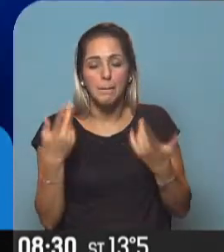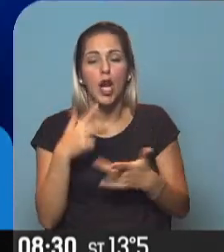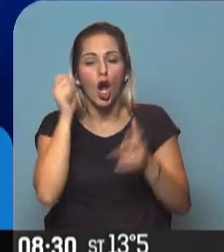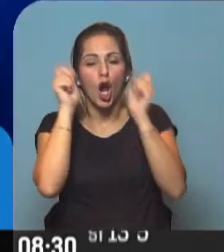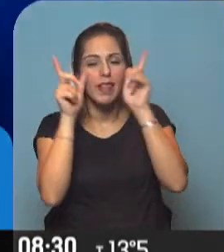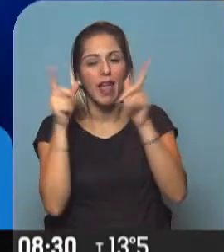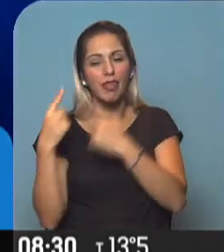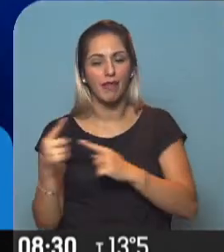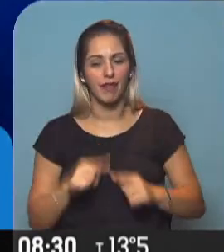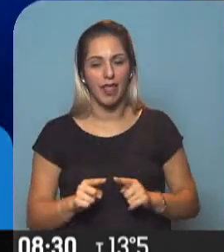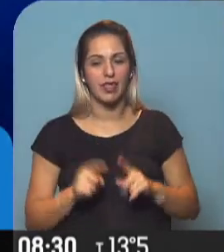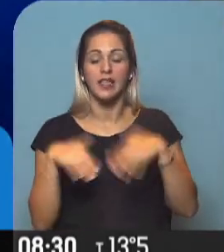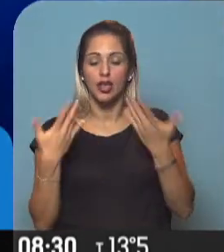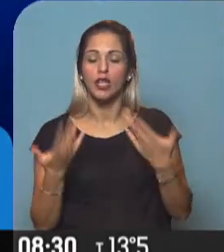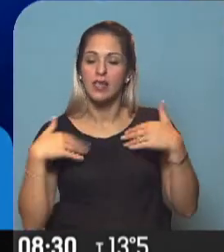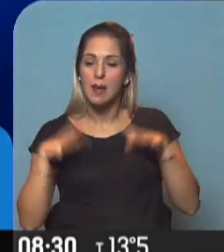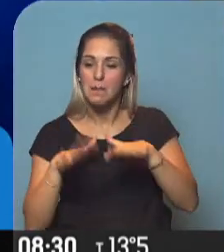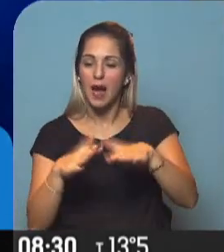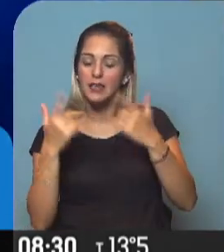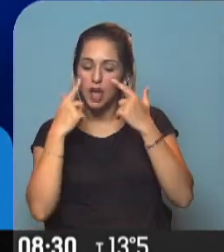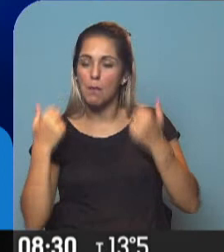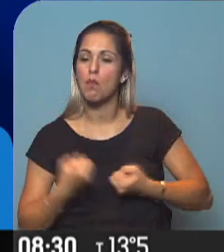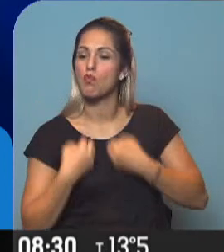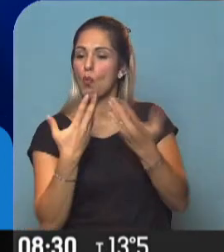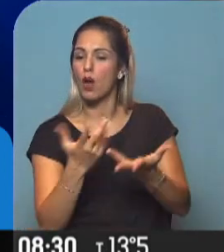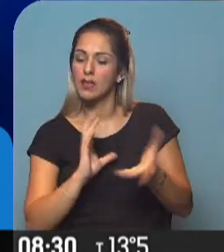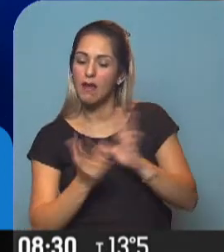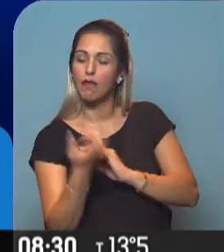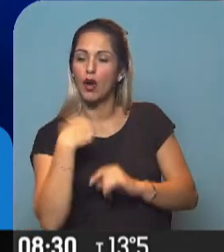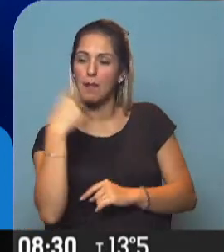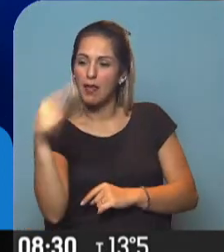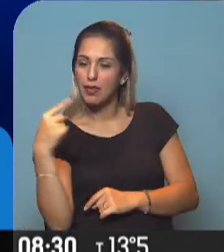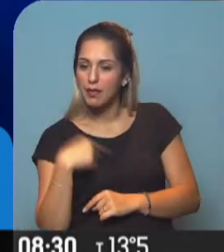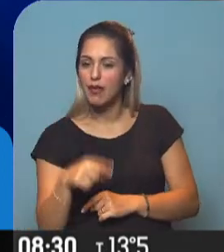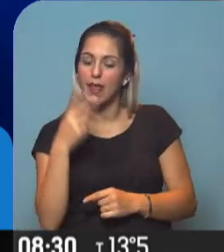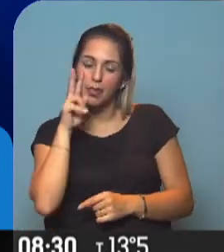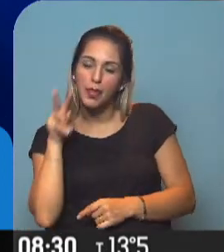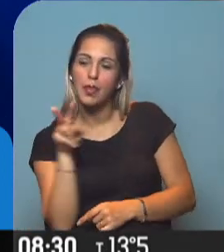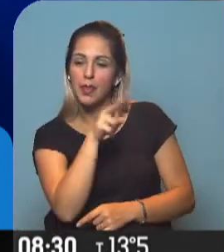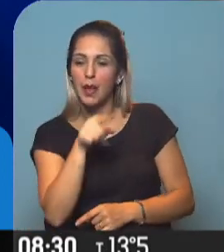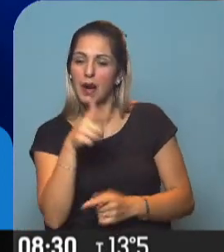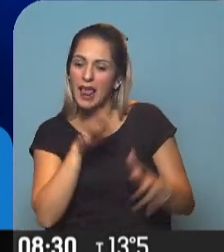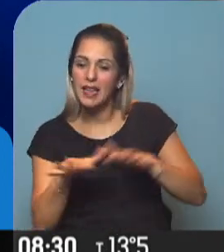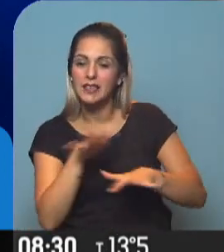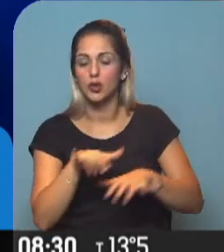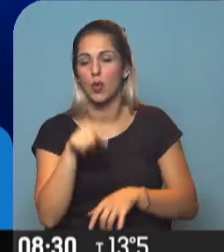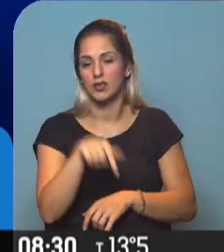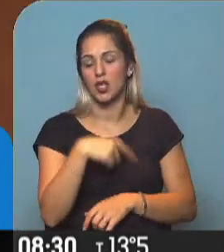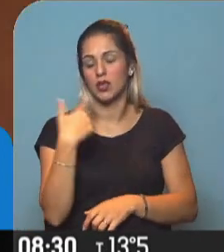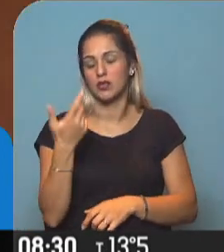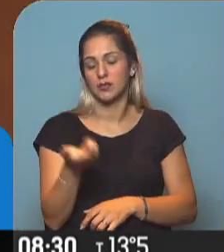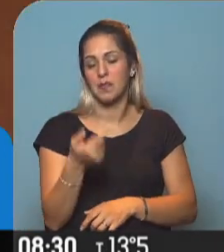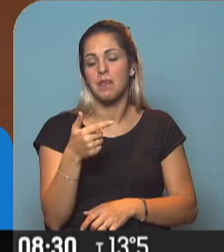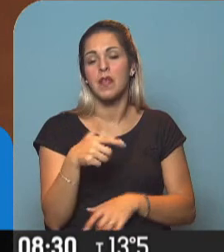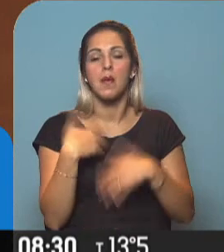diferentes entonces y las marchas se expresan esas formas distintas de ver de ver la realidad sindical alberto